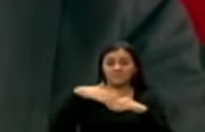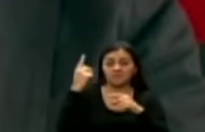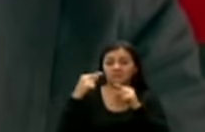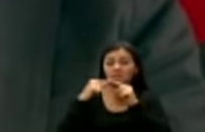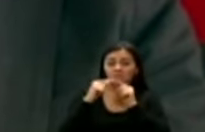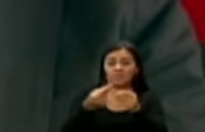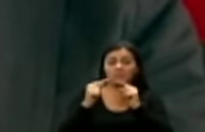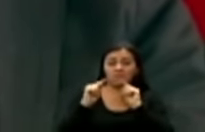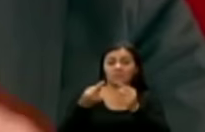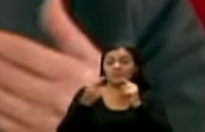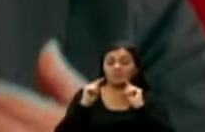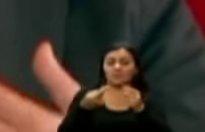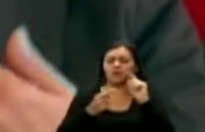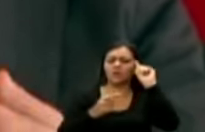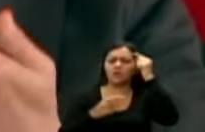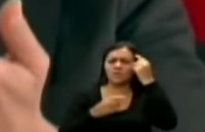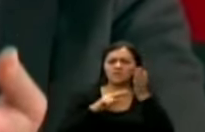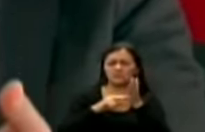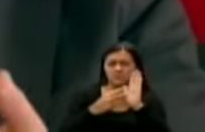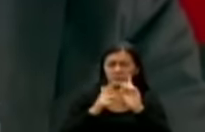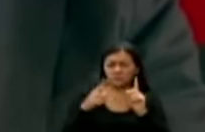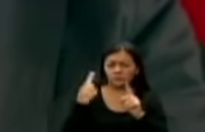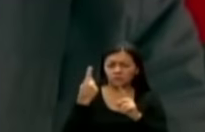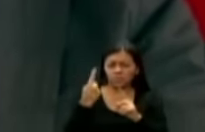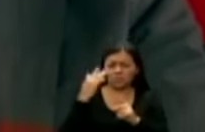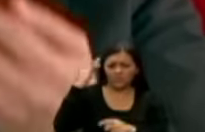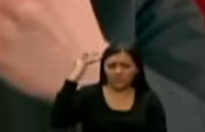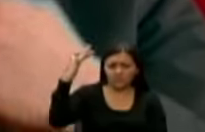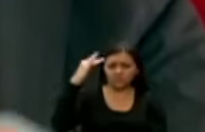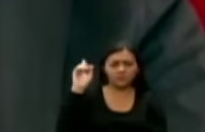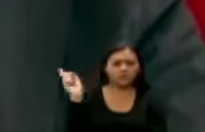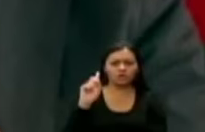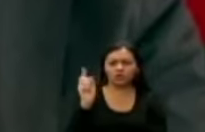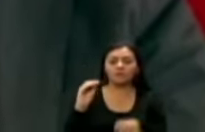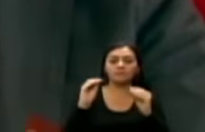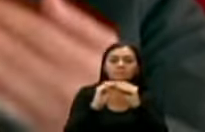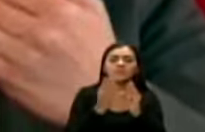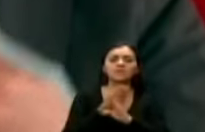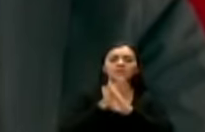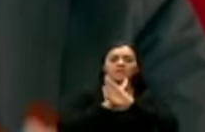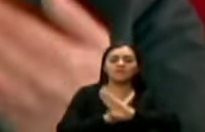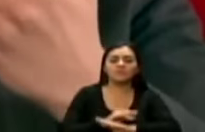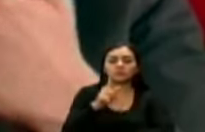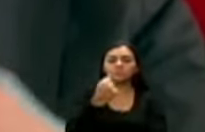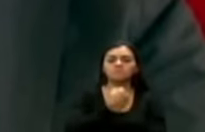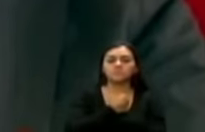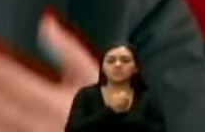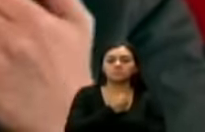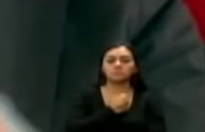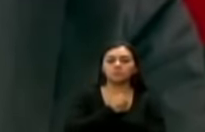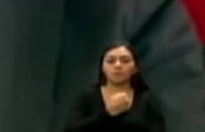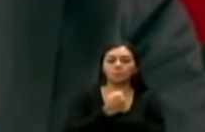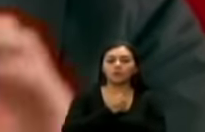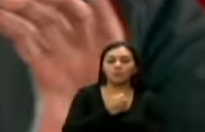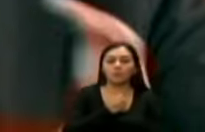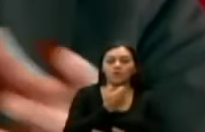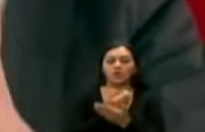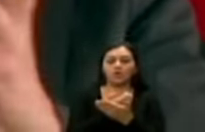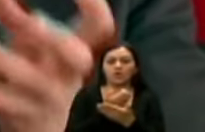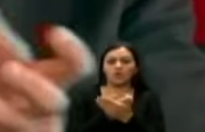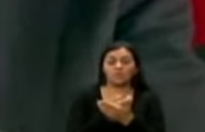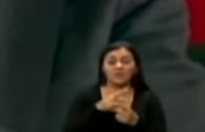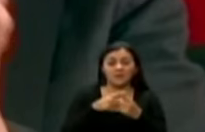los gobiernos no es por una cuestión ideológica, sino que es en defensa de sus propios intereses económicos.